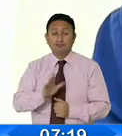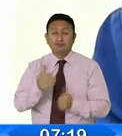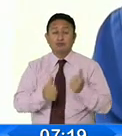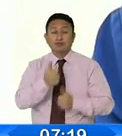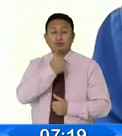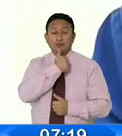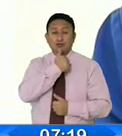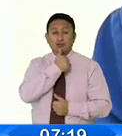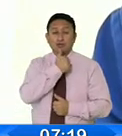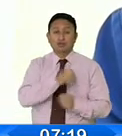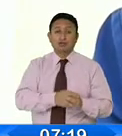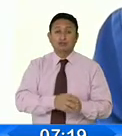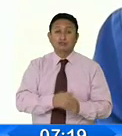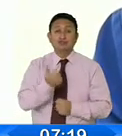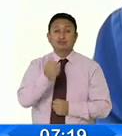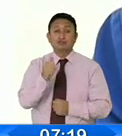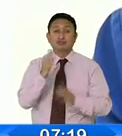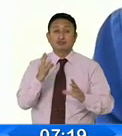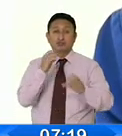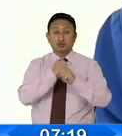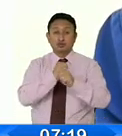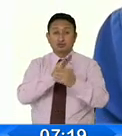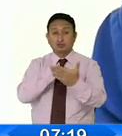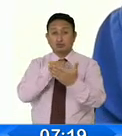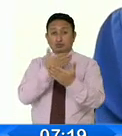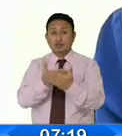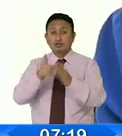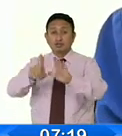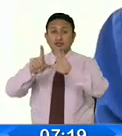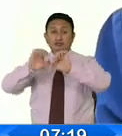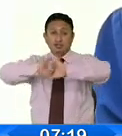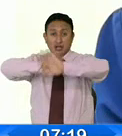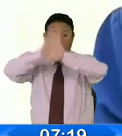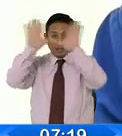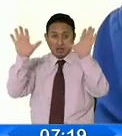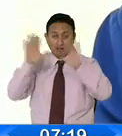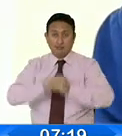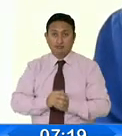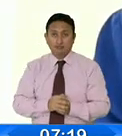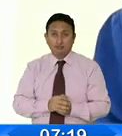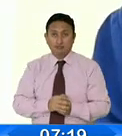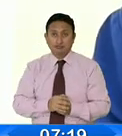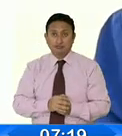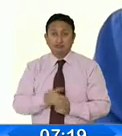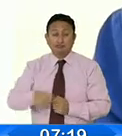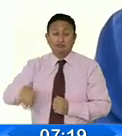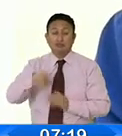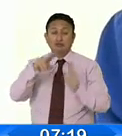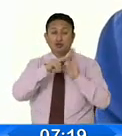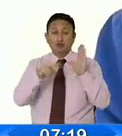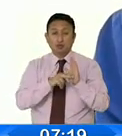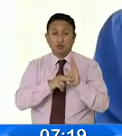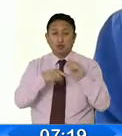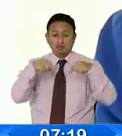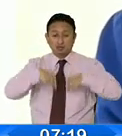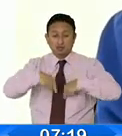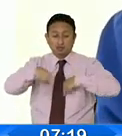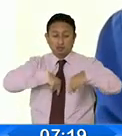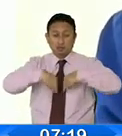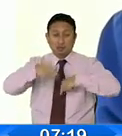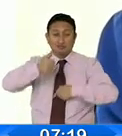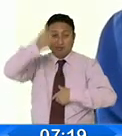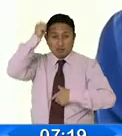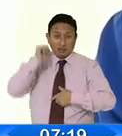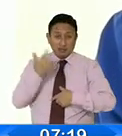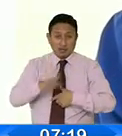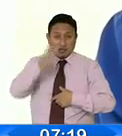desde las 22 horas hasta las 6 horas. Esa es la medida en cuanto a movilidad que se tomó el día de ayer en el